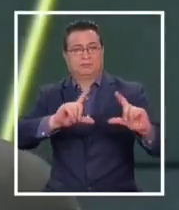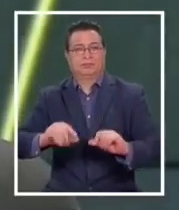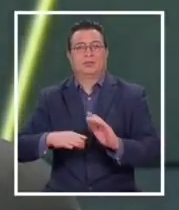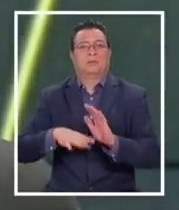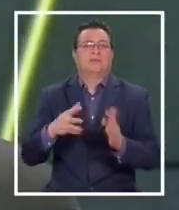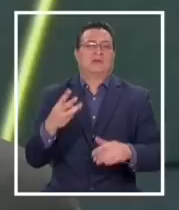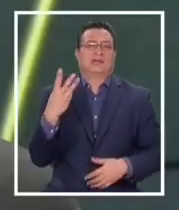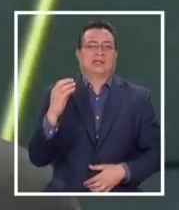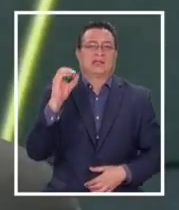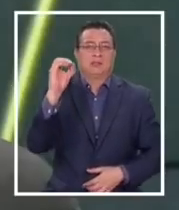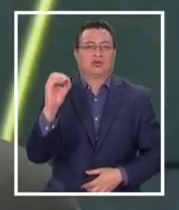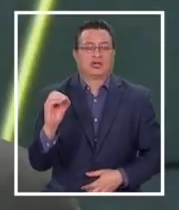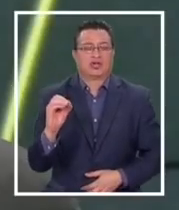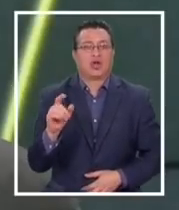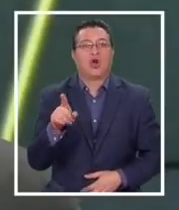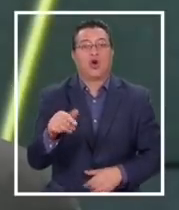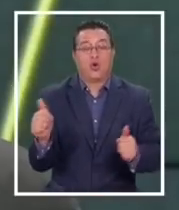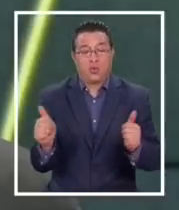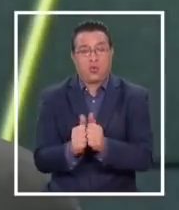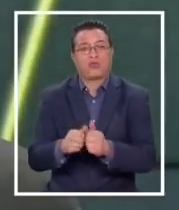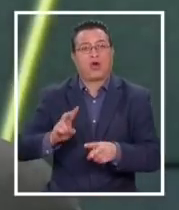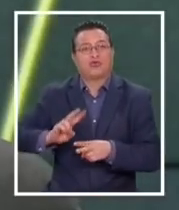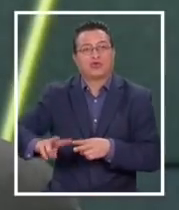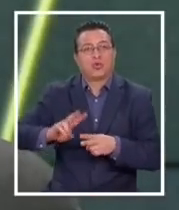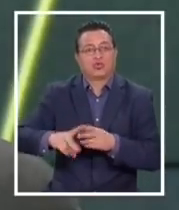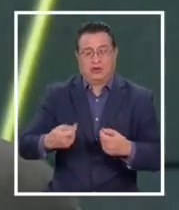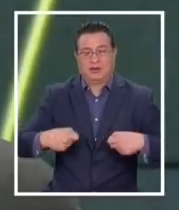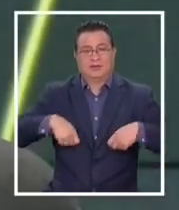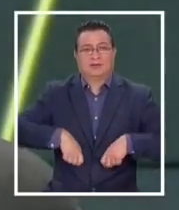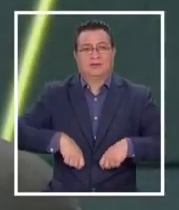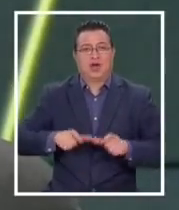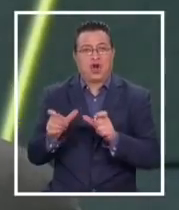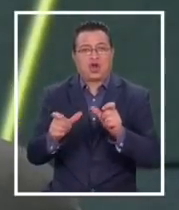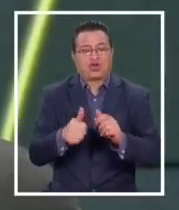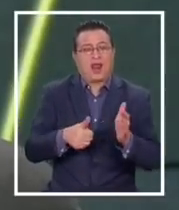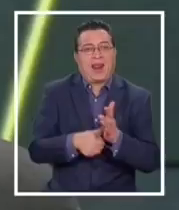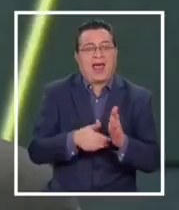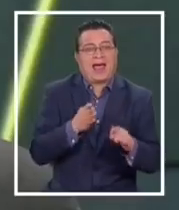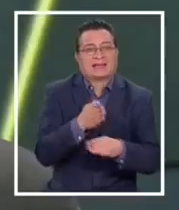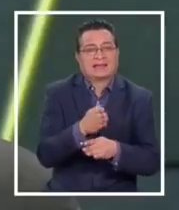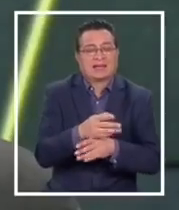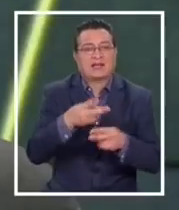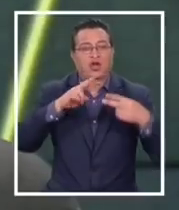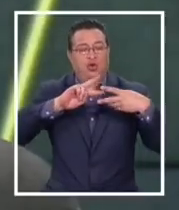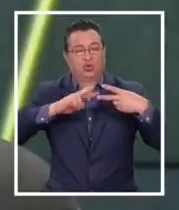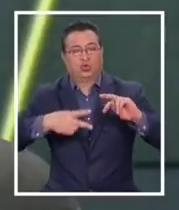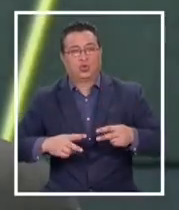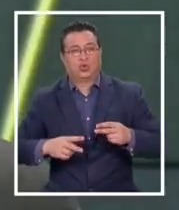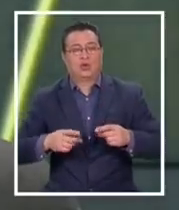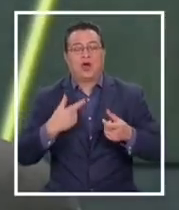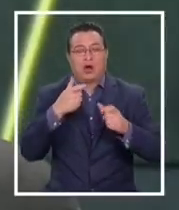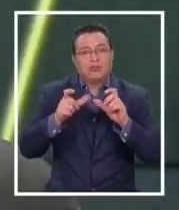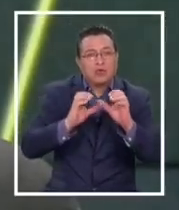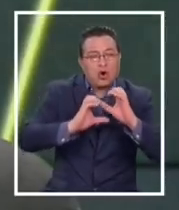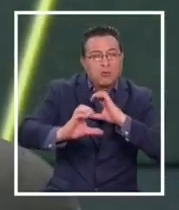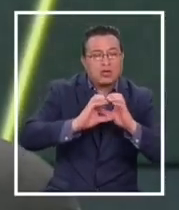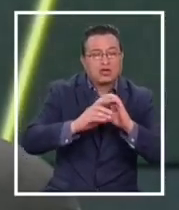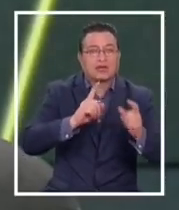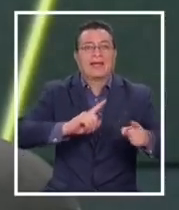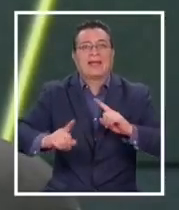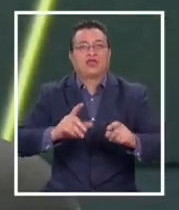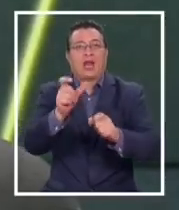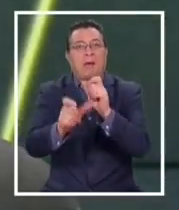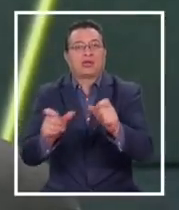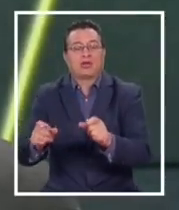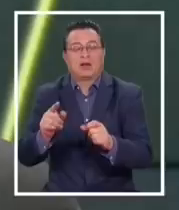de un 30%. Con sus soluciones de remuneraciones, control de asistencia y turnos, comunicaciones y firmas digital y gestión de